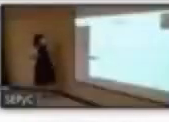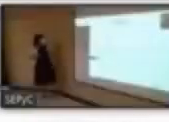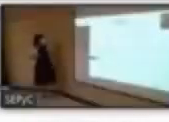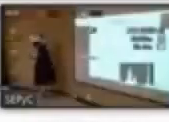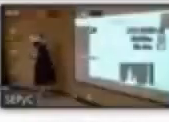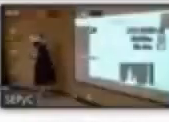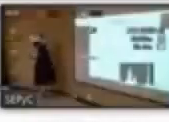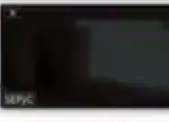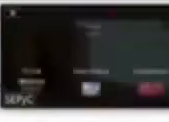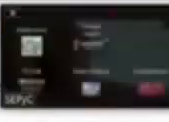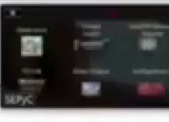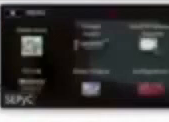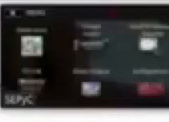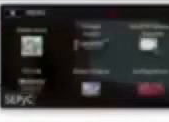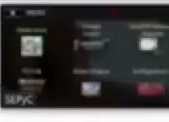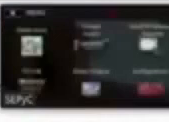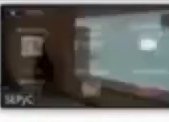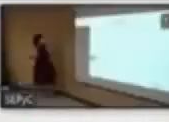generales,